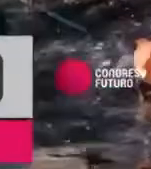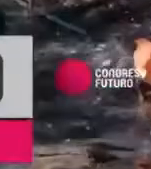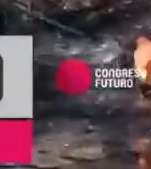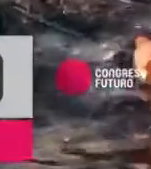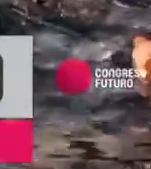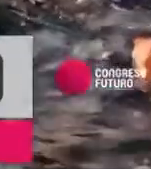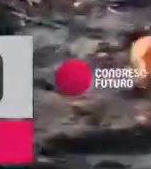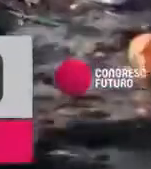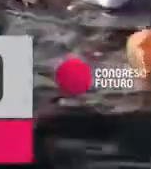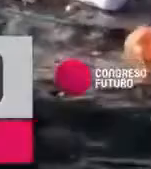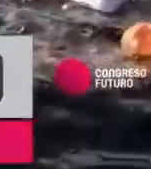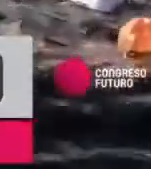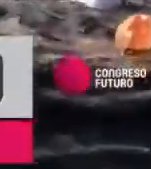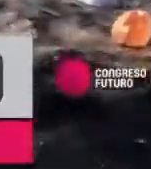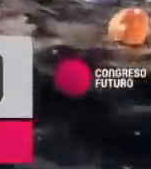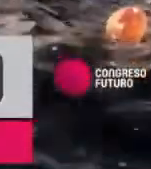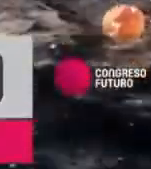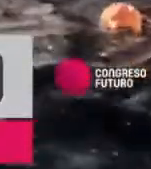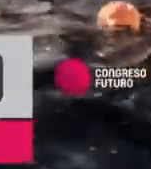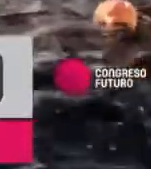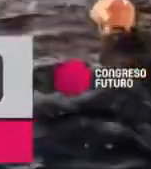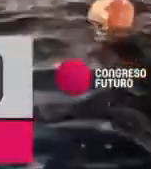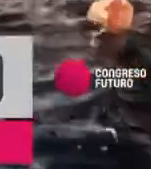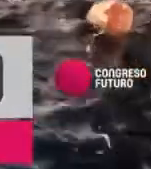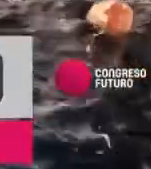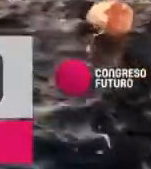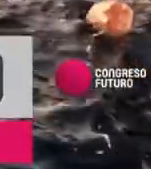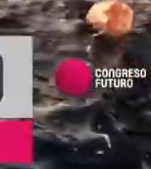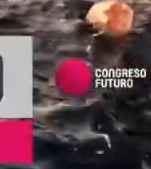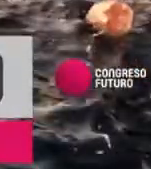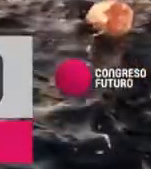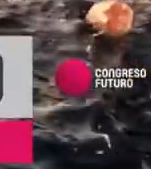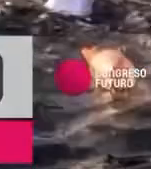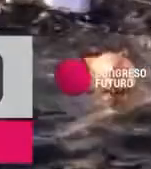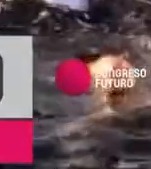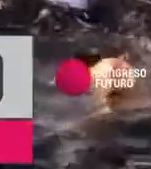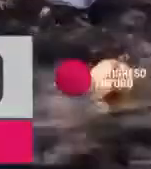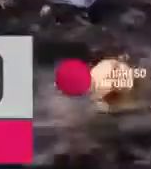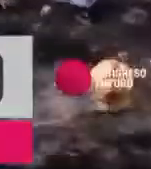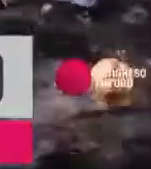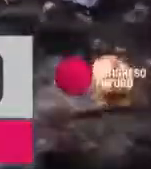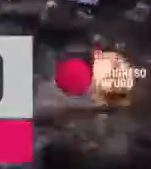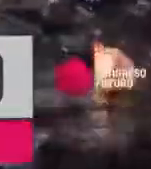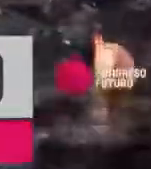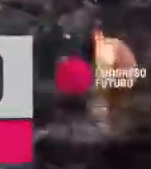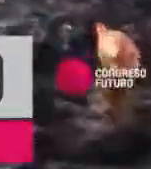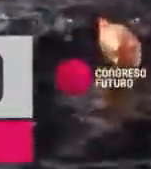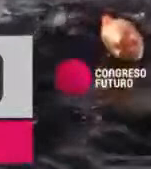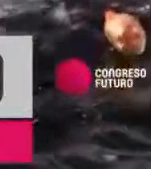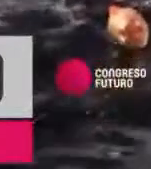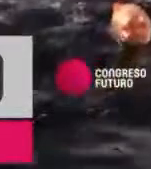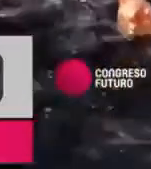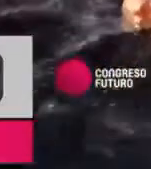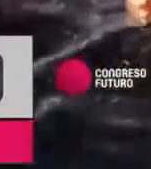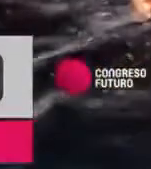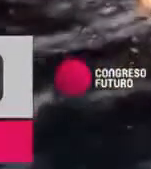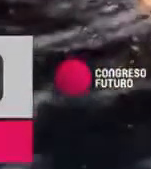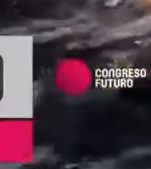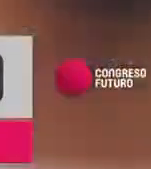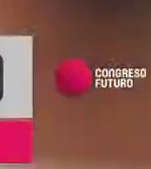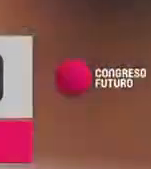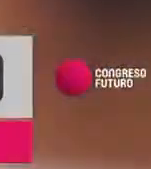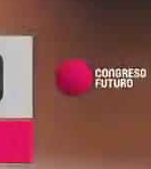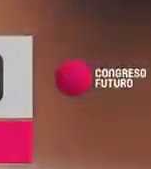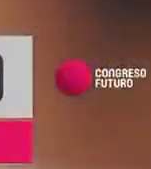Sin embargo, investigadores del Instituto de Ingeniería Biológica y Médica de la Universidad con la Universidad de Leipzig de Alemania,